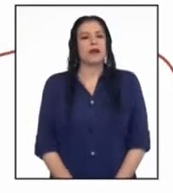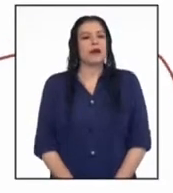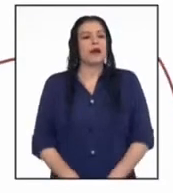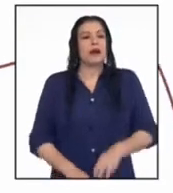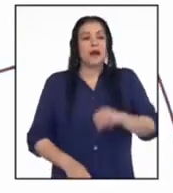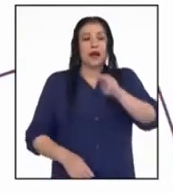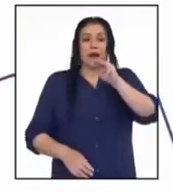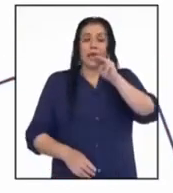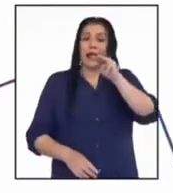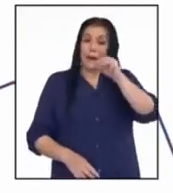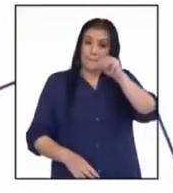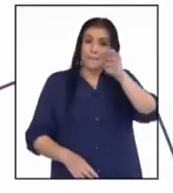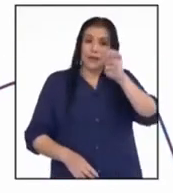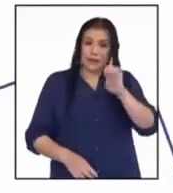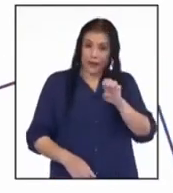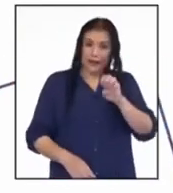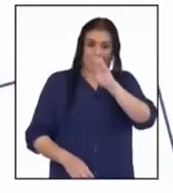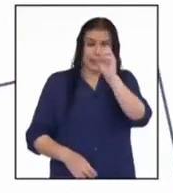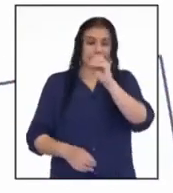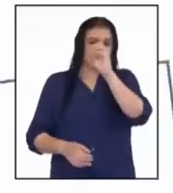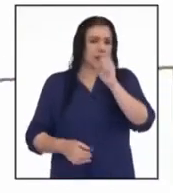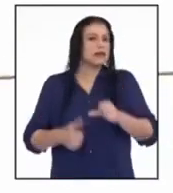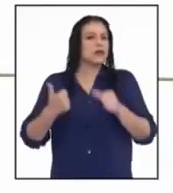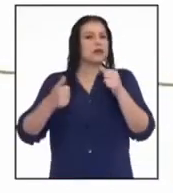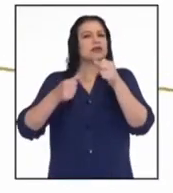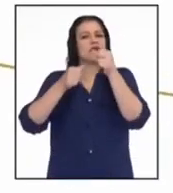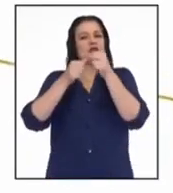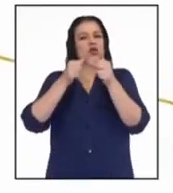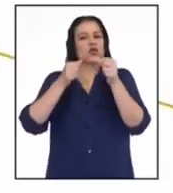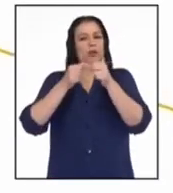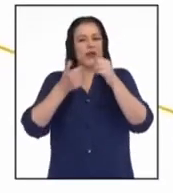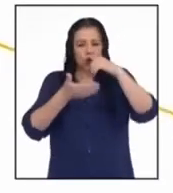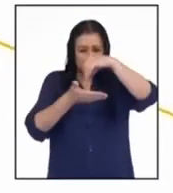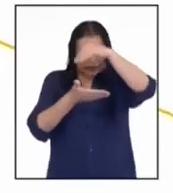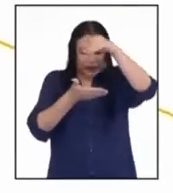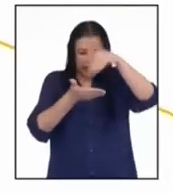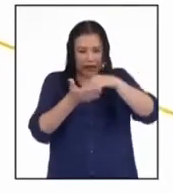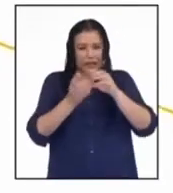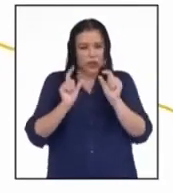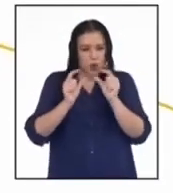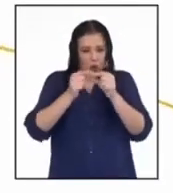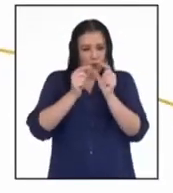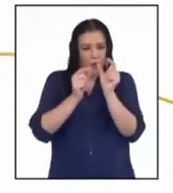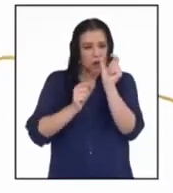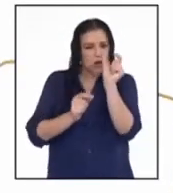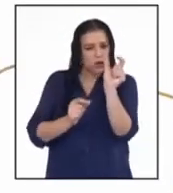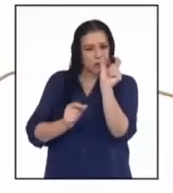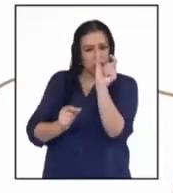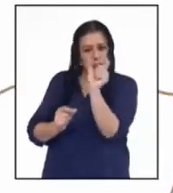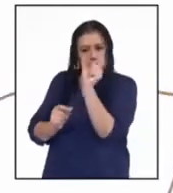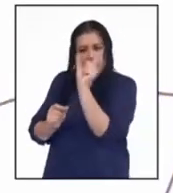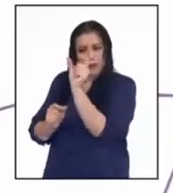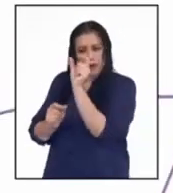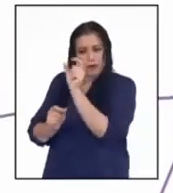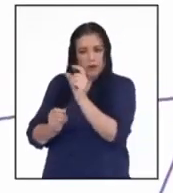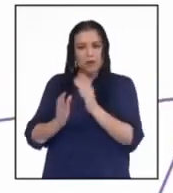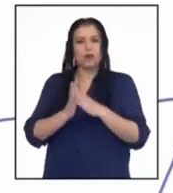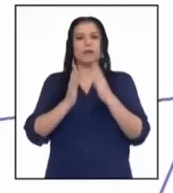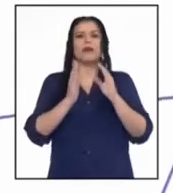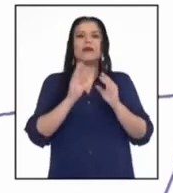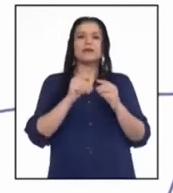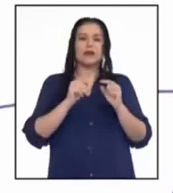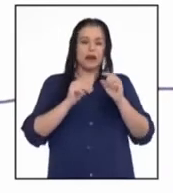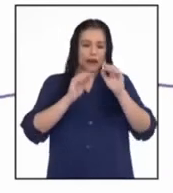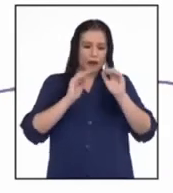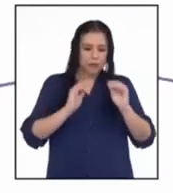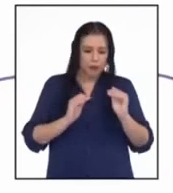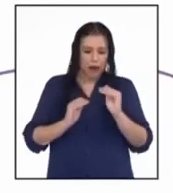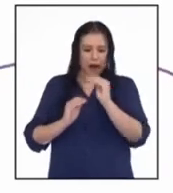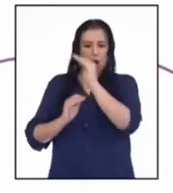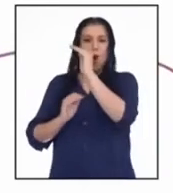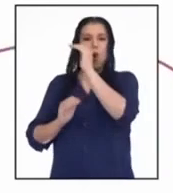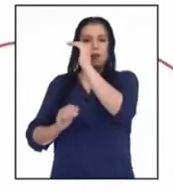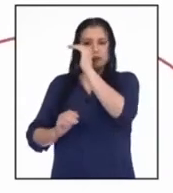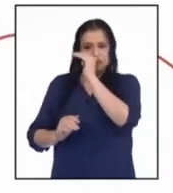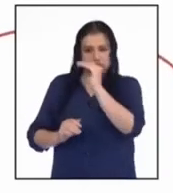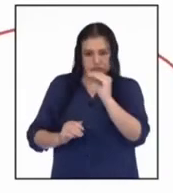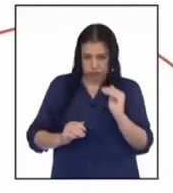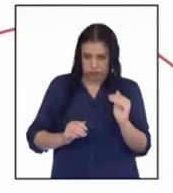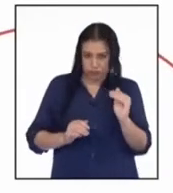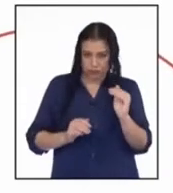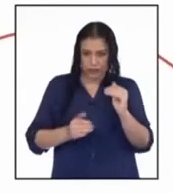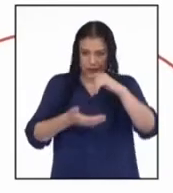La mediana estadística es el número central de un grupo de números ordenados de forma creciente o